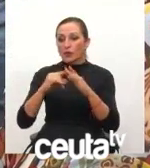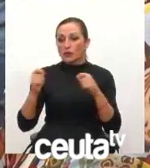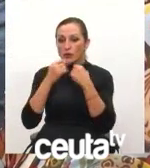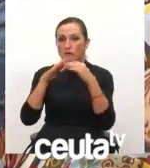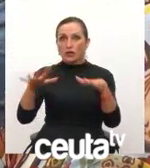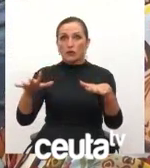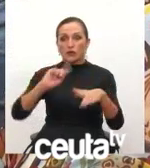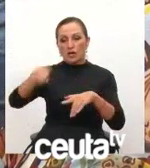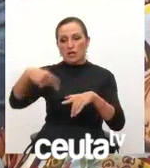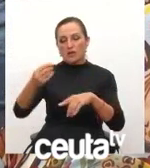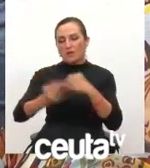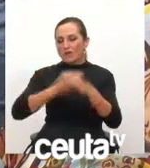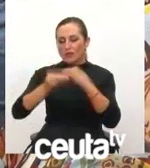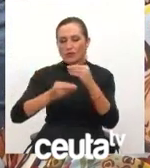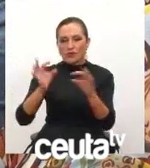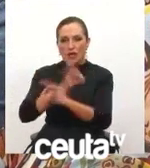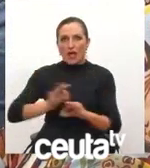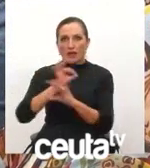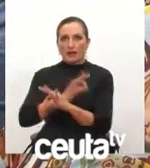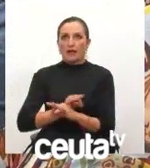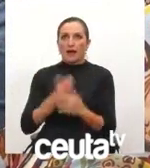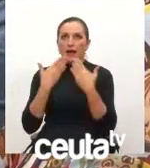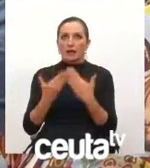cabo. Muchas gracias.